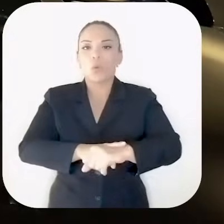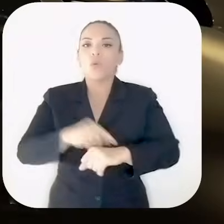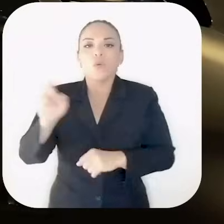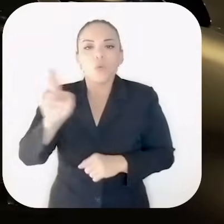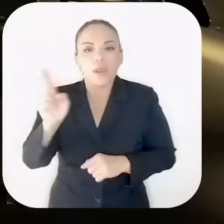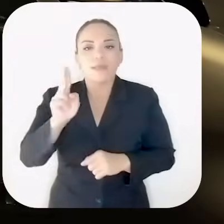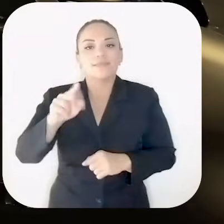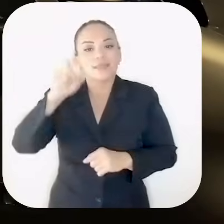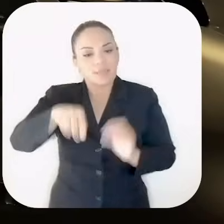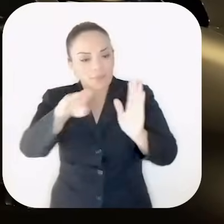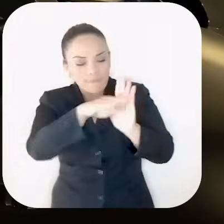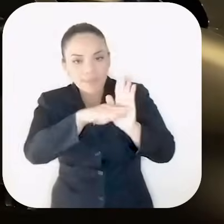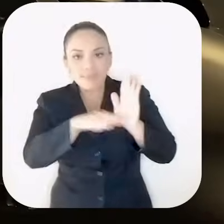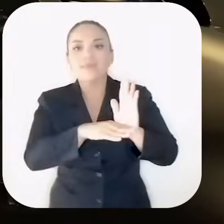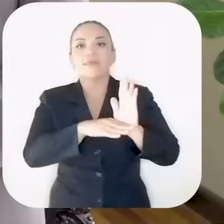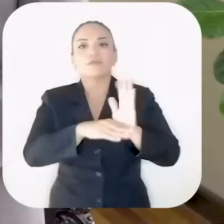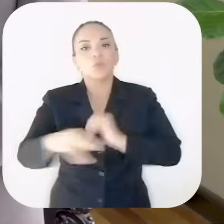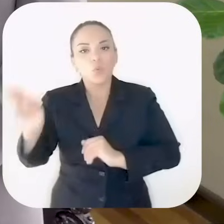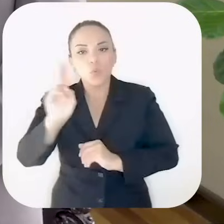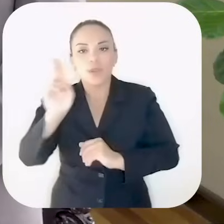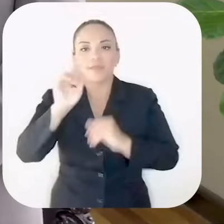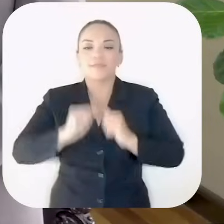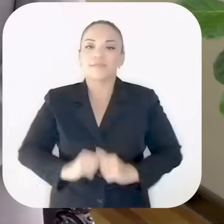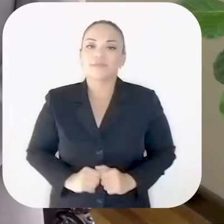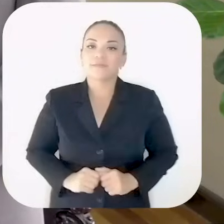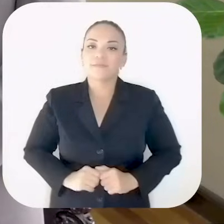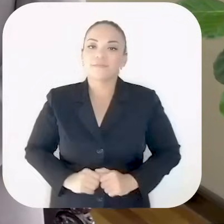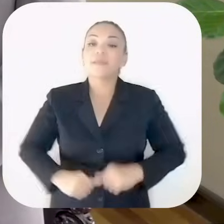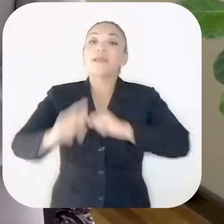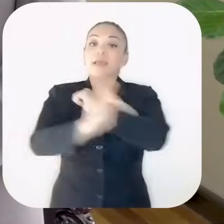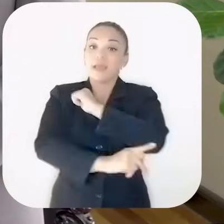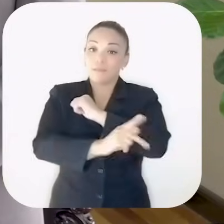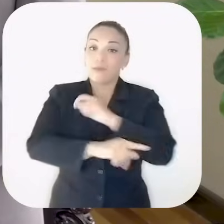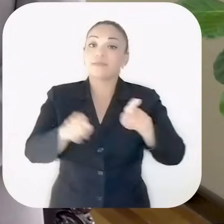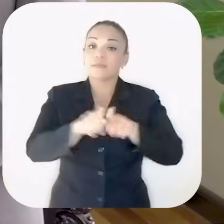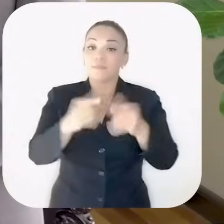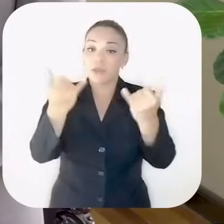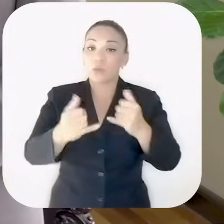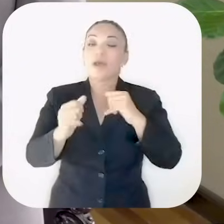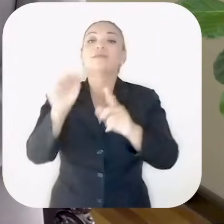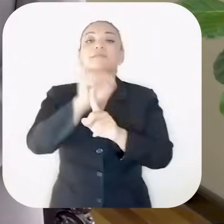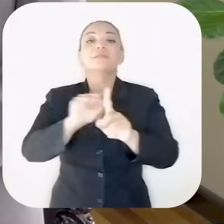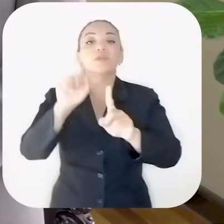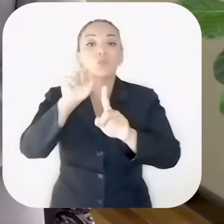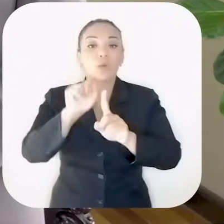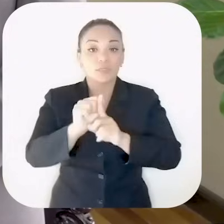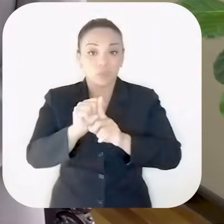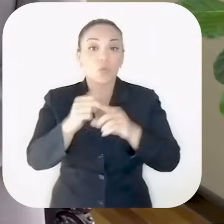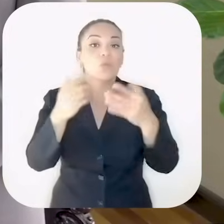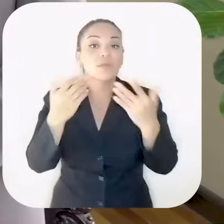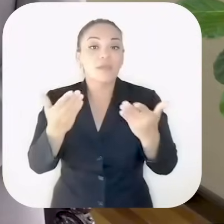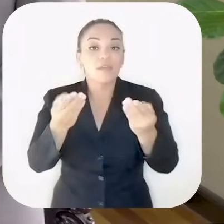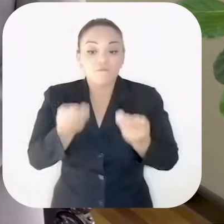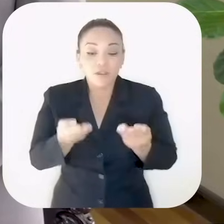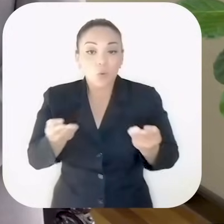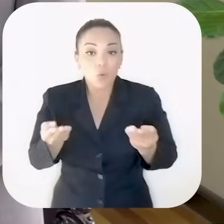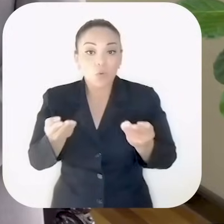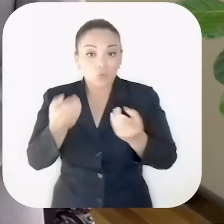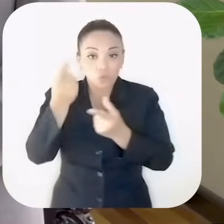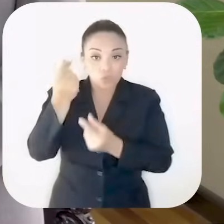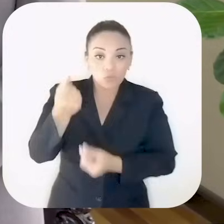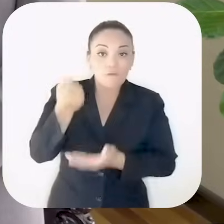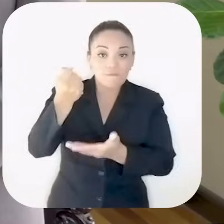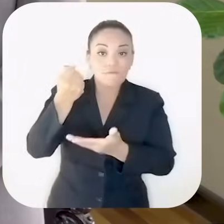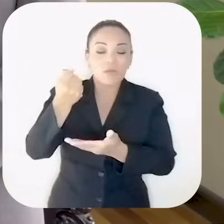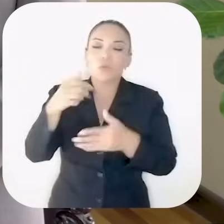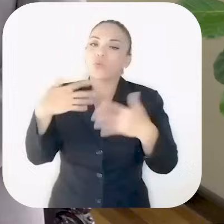requieren medidas extraordinarias. El país también está en una situación en que los recursos fiscales